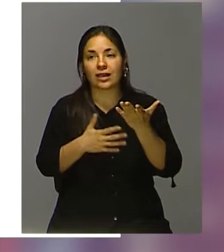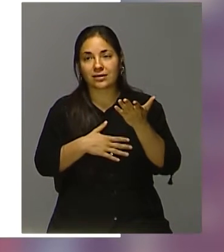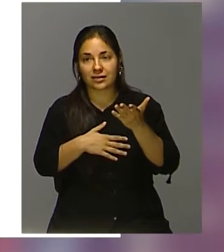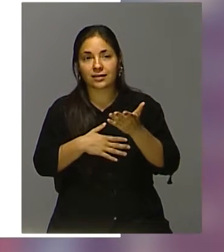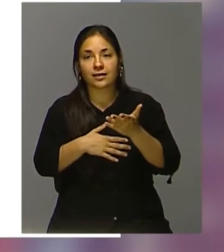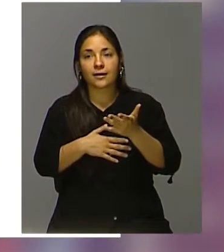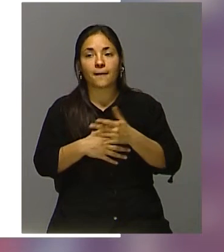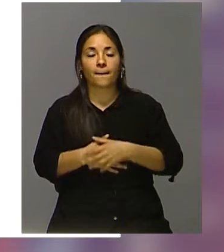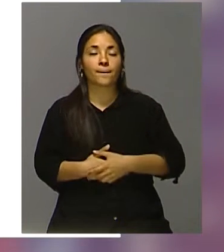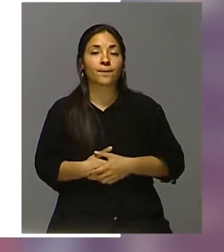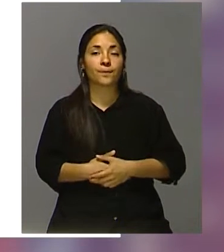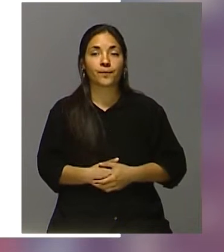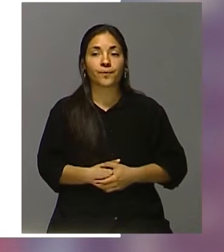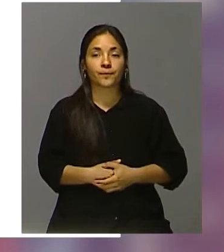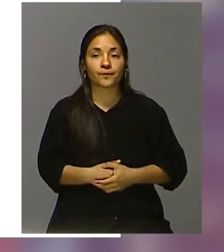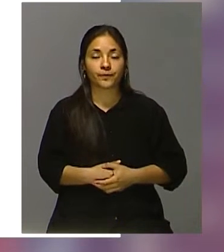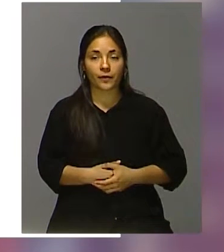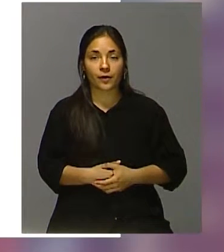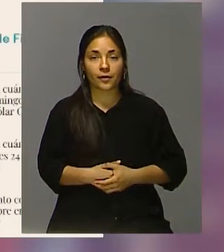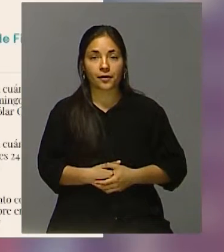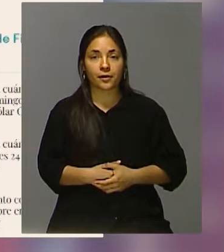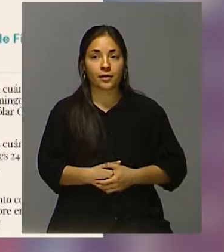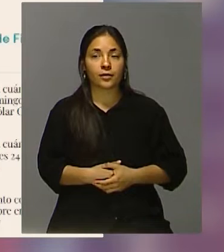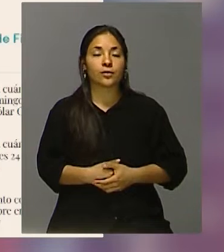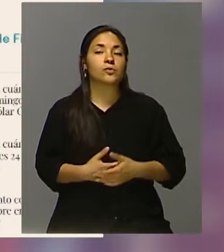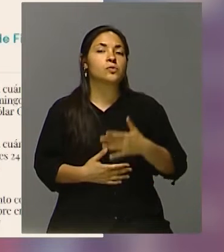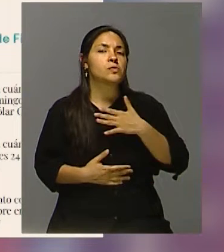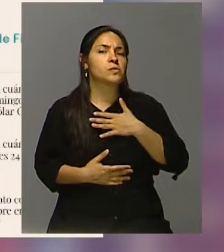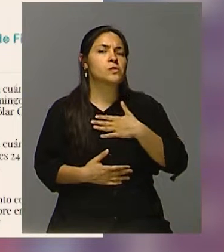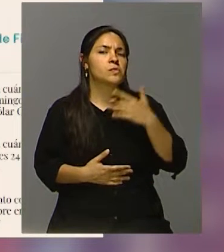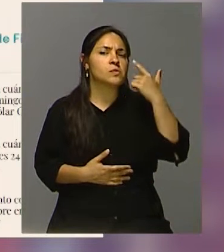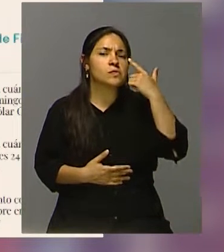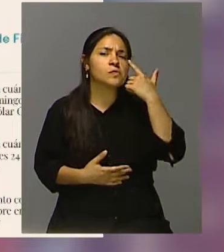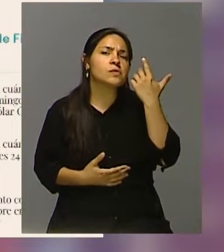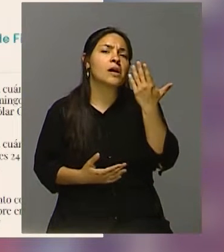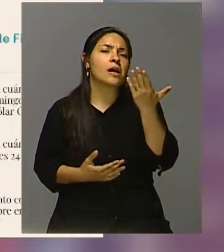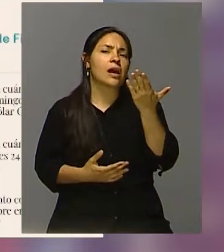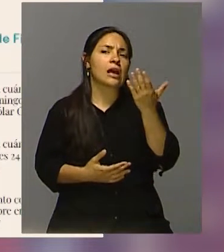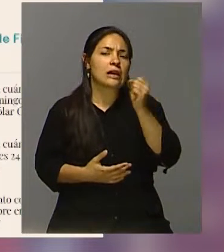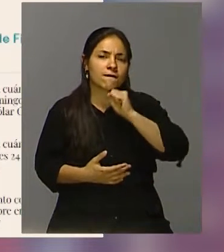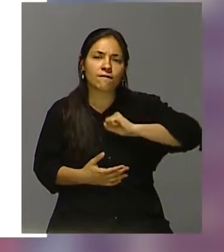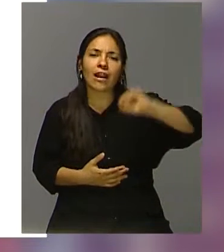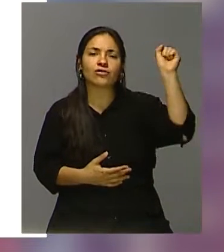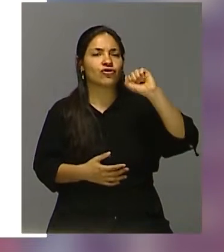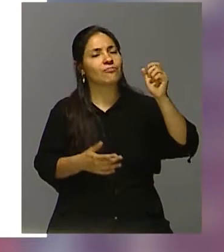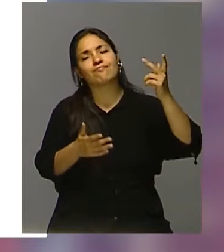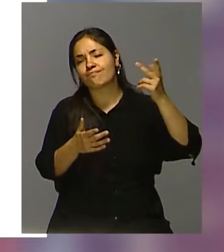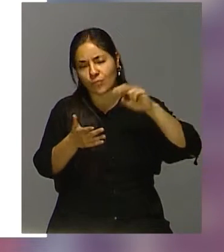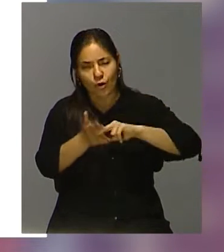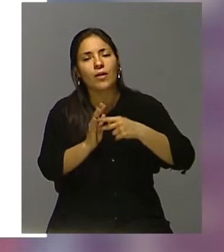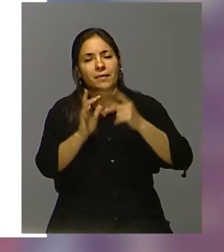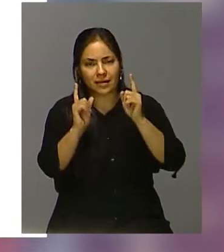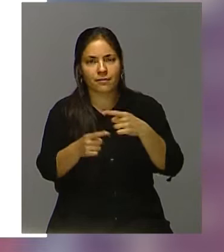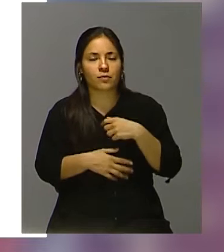endeudamiento. Entonces, yo creo que nos falta esa conducta, la inflación no colabora porque va moviendo los